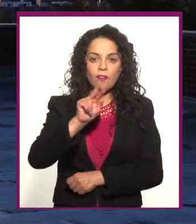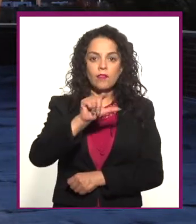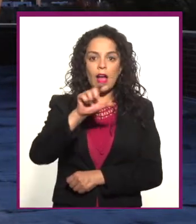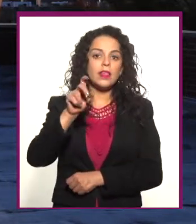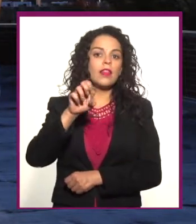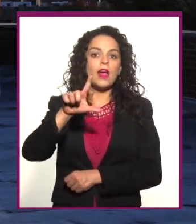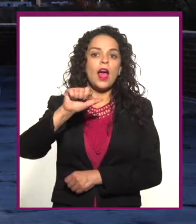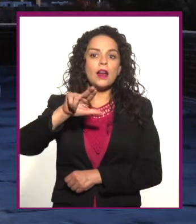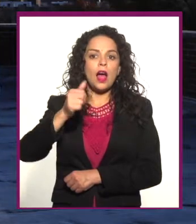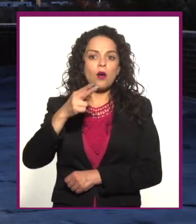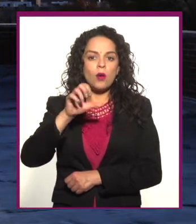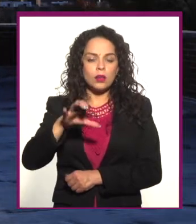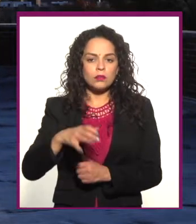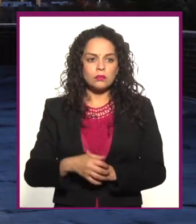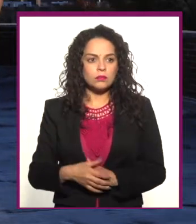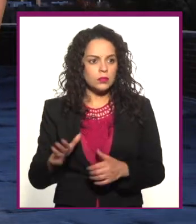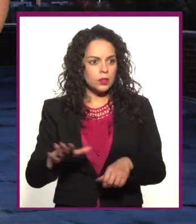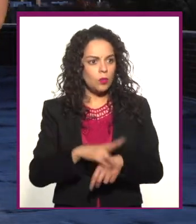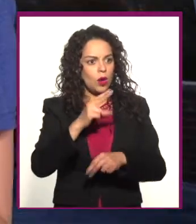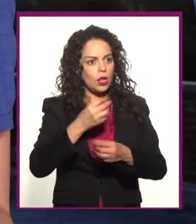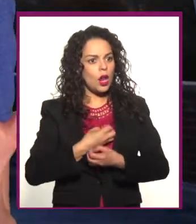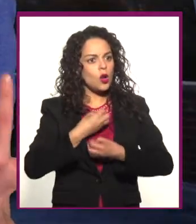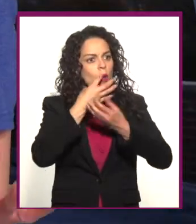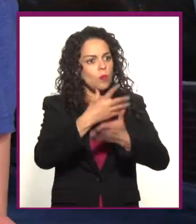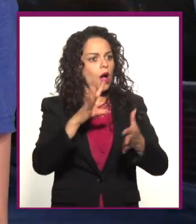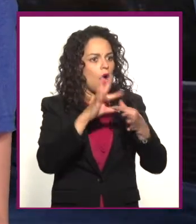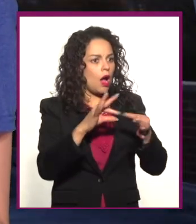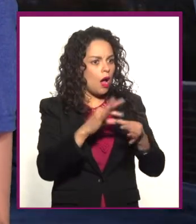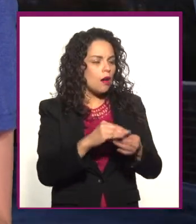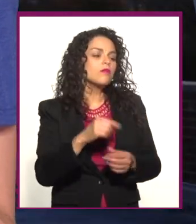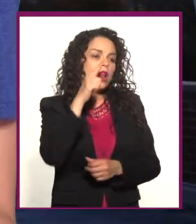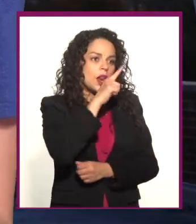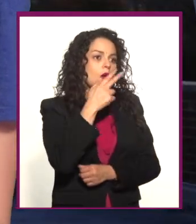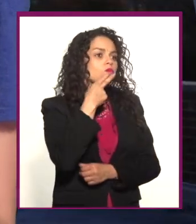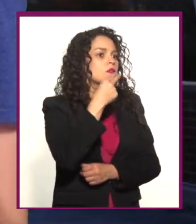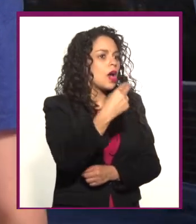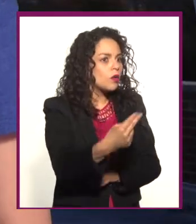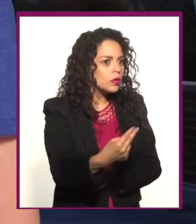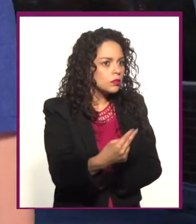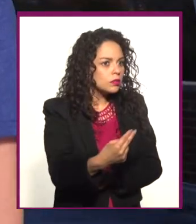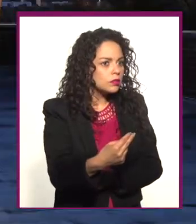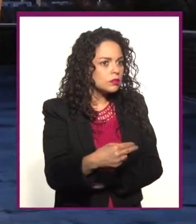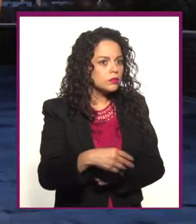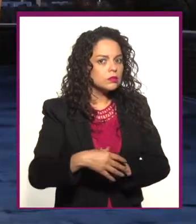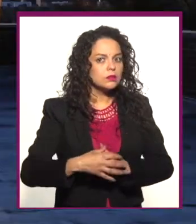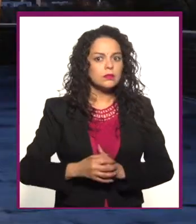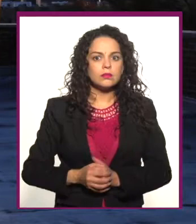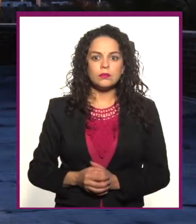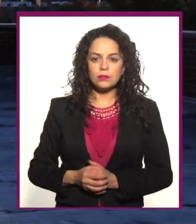del Anáhuac. Entonces, ¿por qué no declamar el poema en náhuatl?